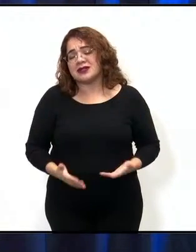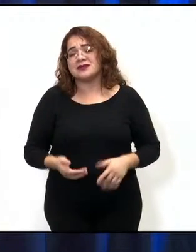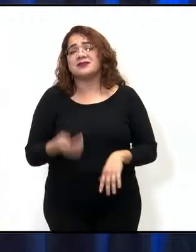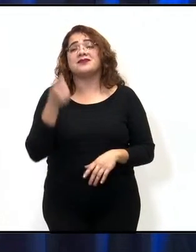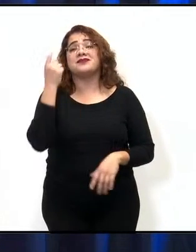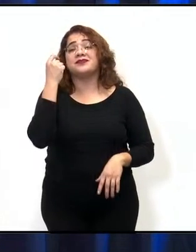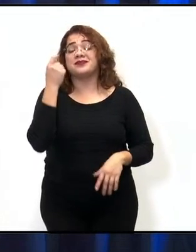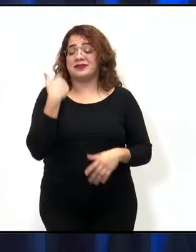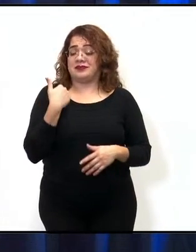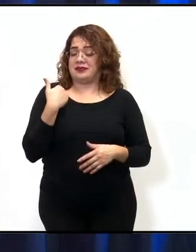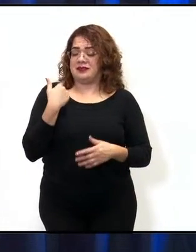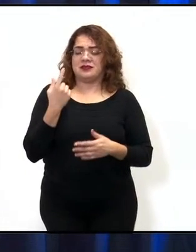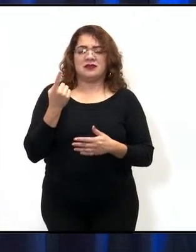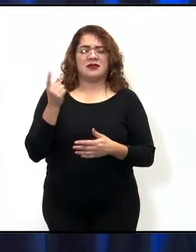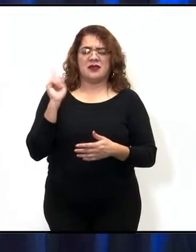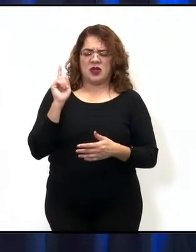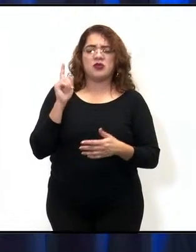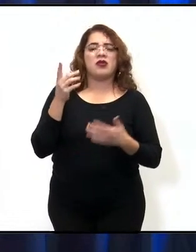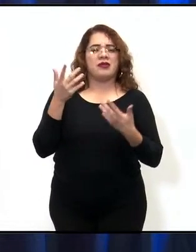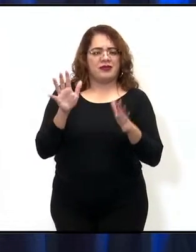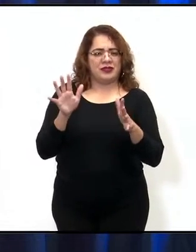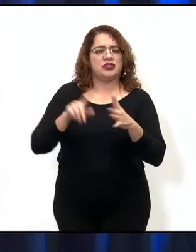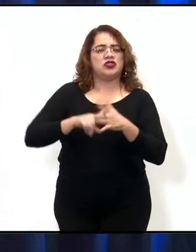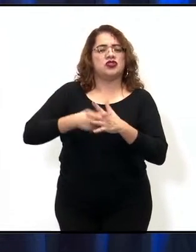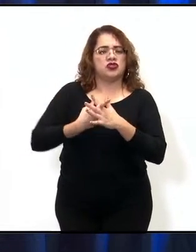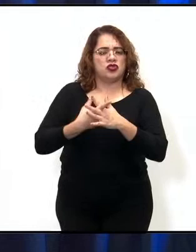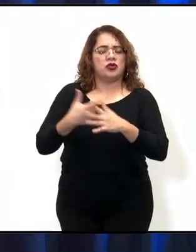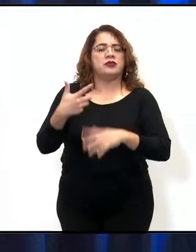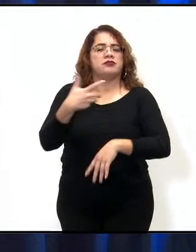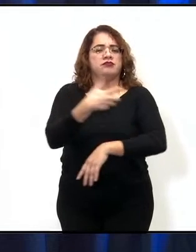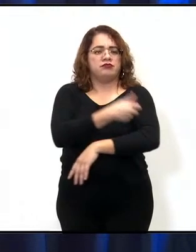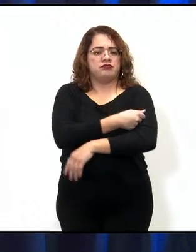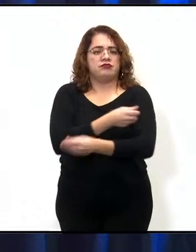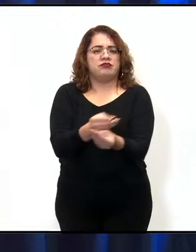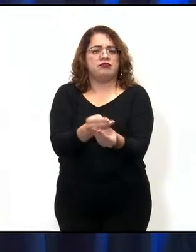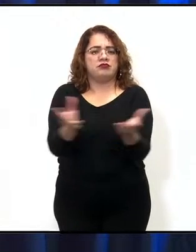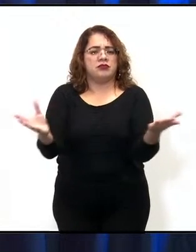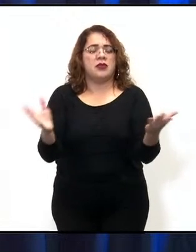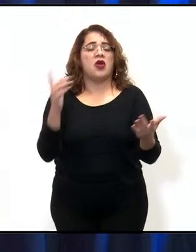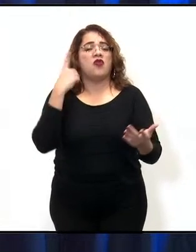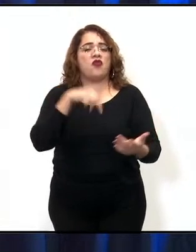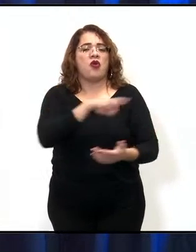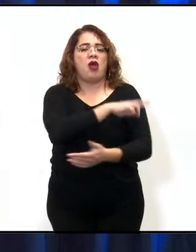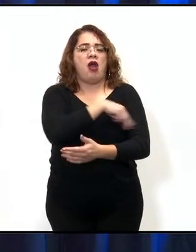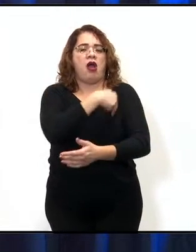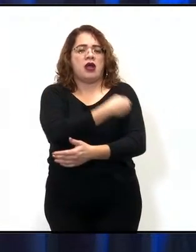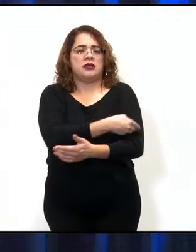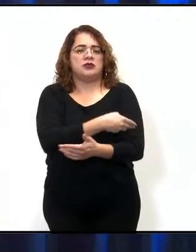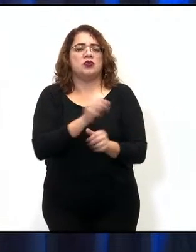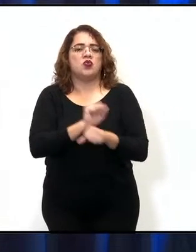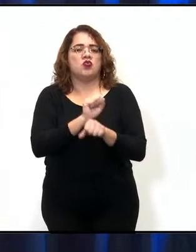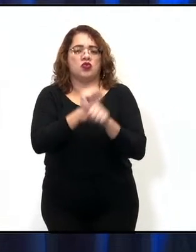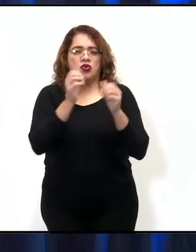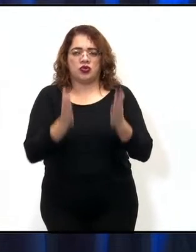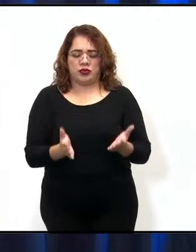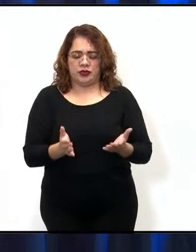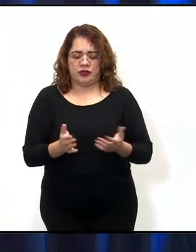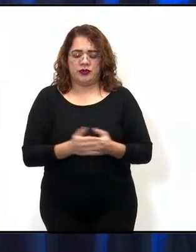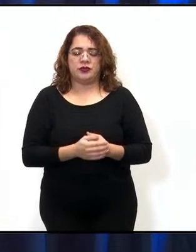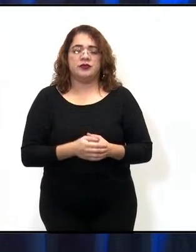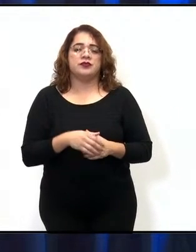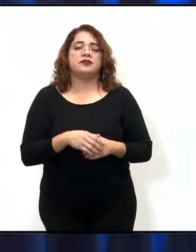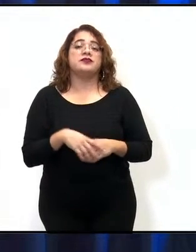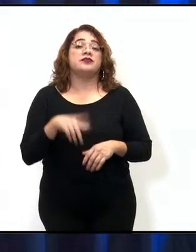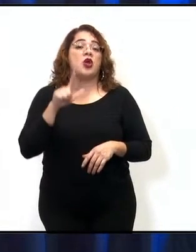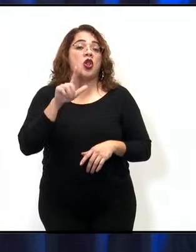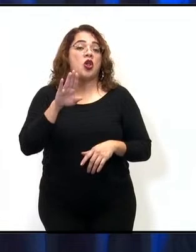pasada comenzamos a administrar la vacuna de COVID-19 a nuestro personal de hospital aquí en la ciudad de Long Beach.